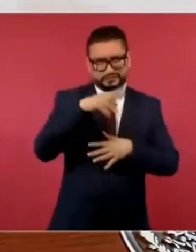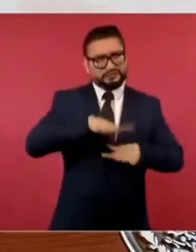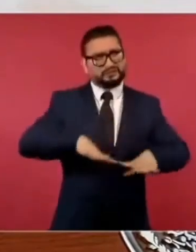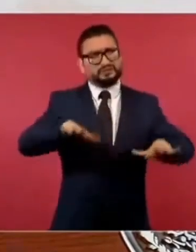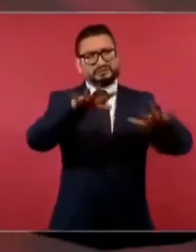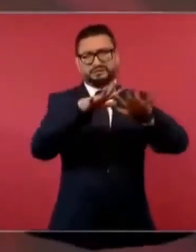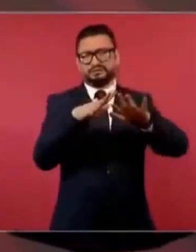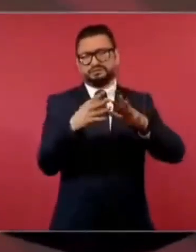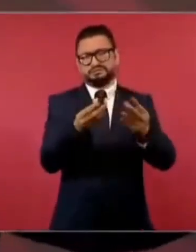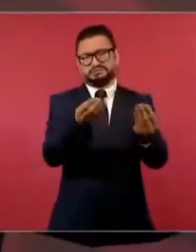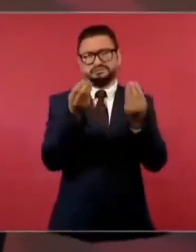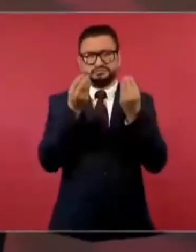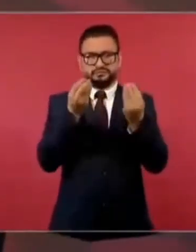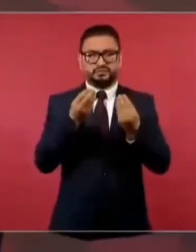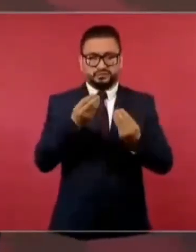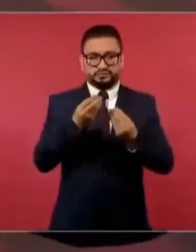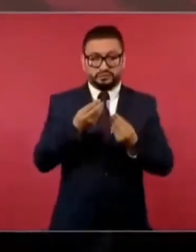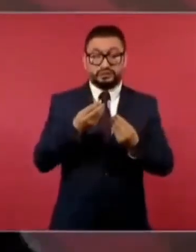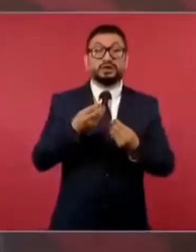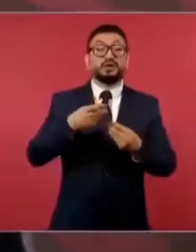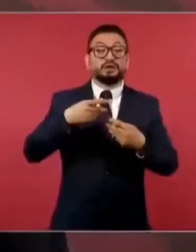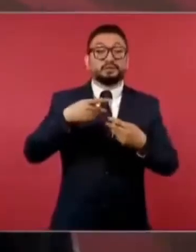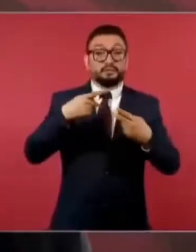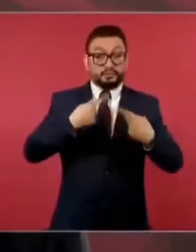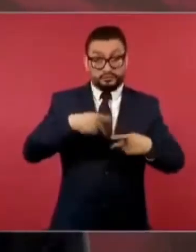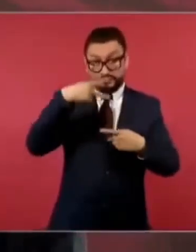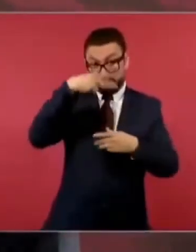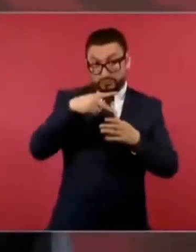México no es de una minoría,